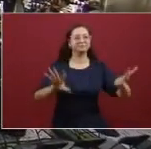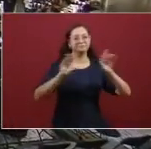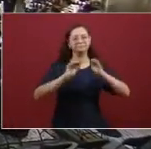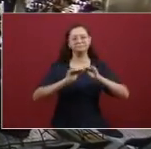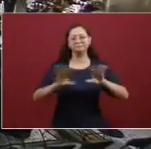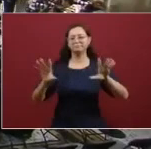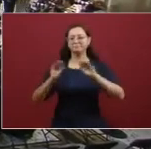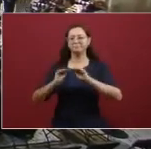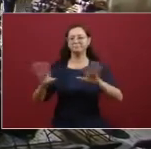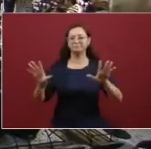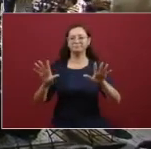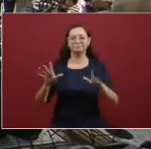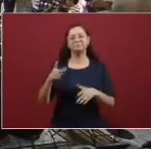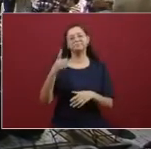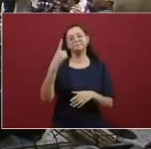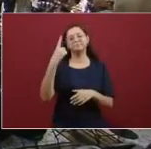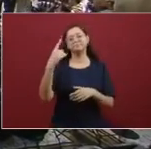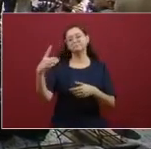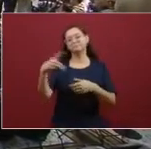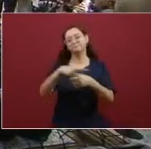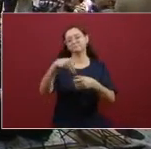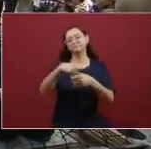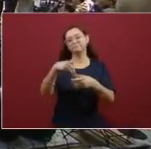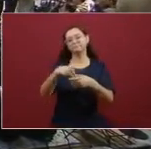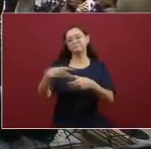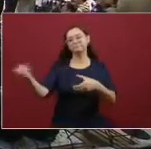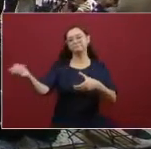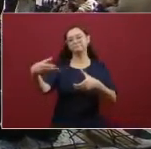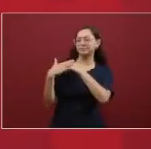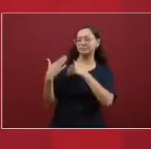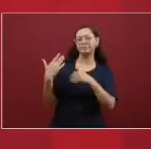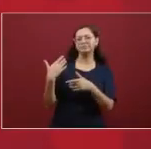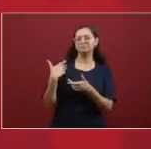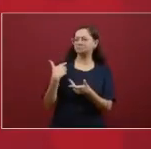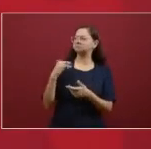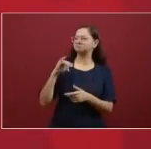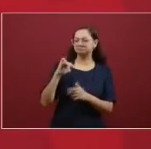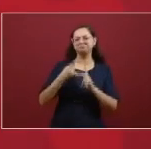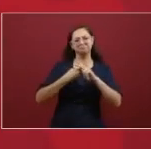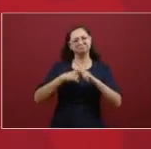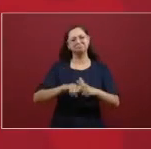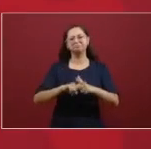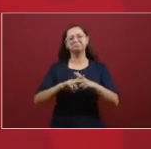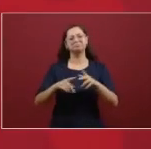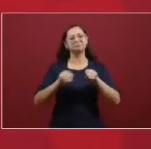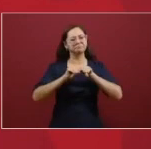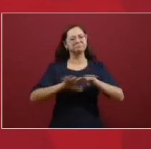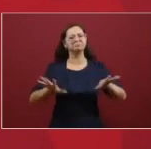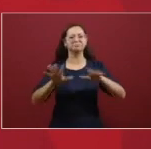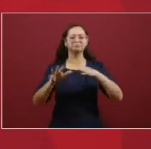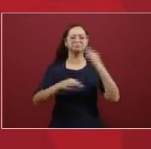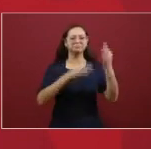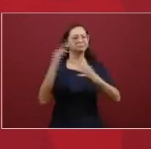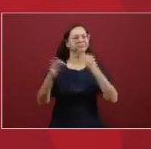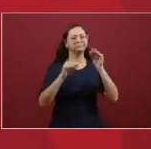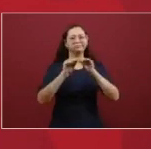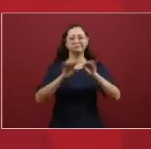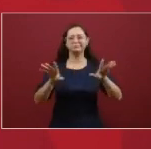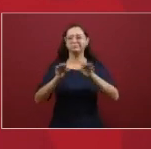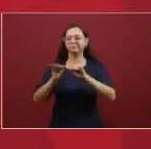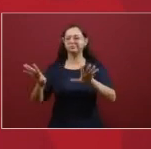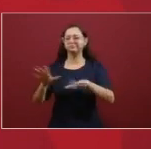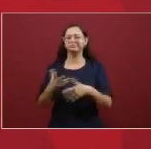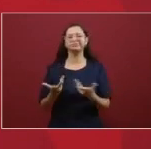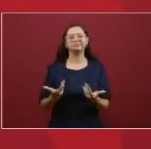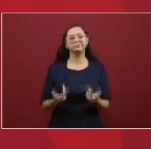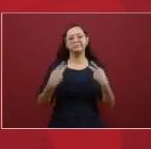de aportaciones voluntarias a la Cruz Roja y aprovechamos para convocar a